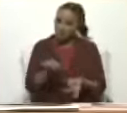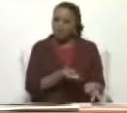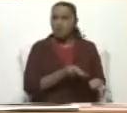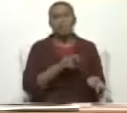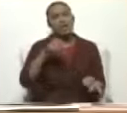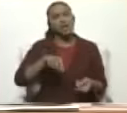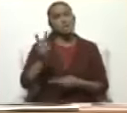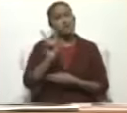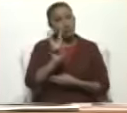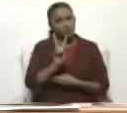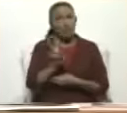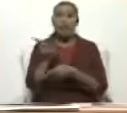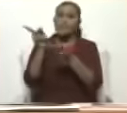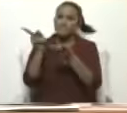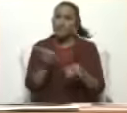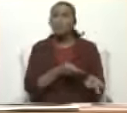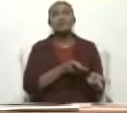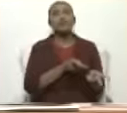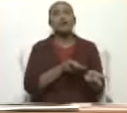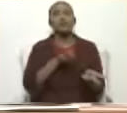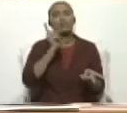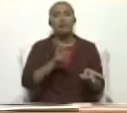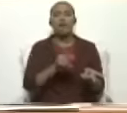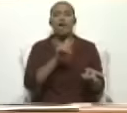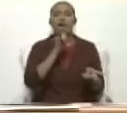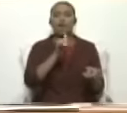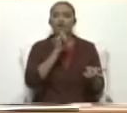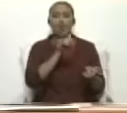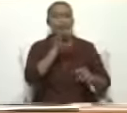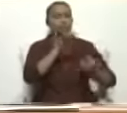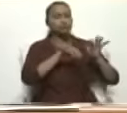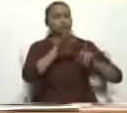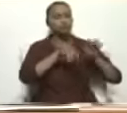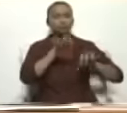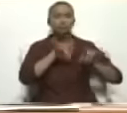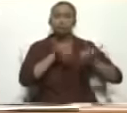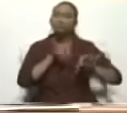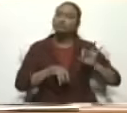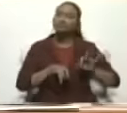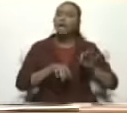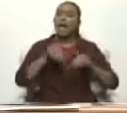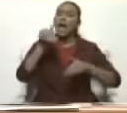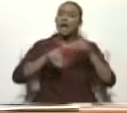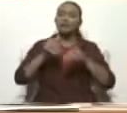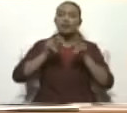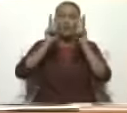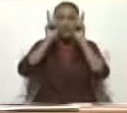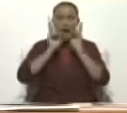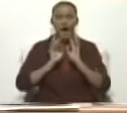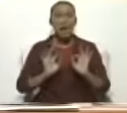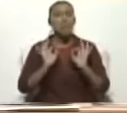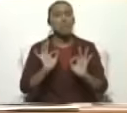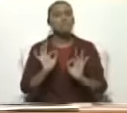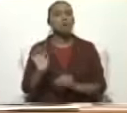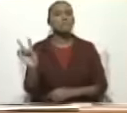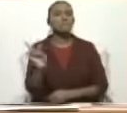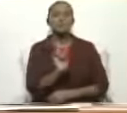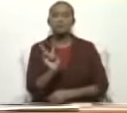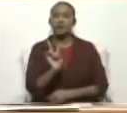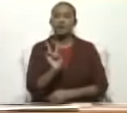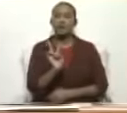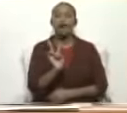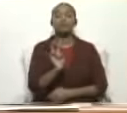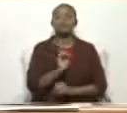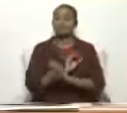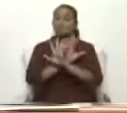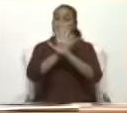en su informe final dirán elecciones en Venezuela las más limpias de la historia, las más transparentes de la